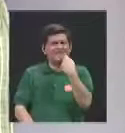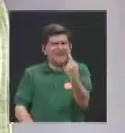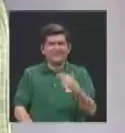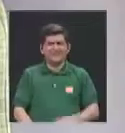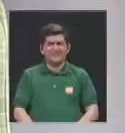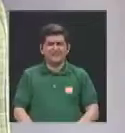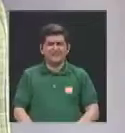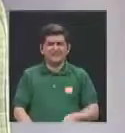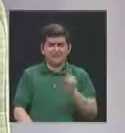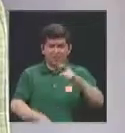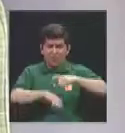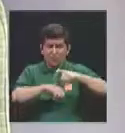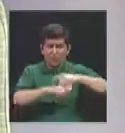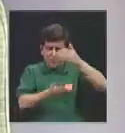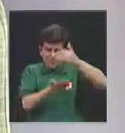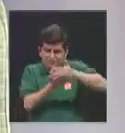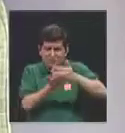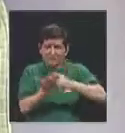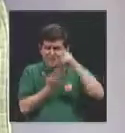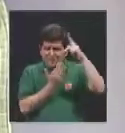High.